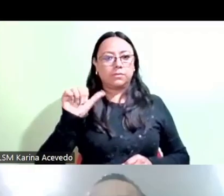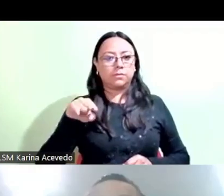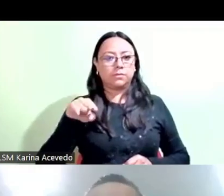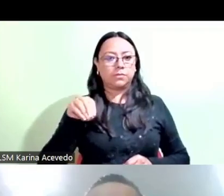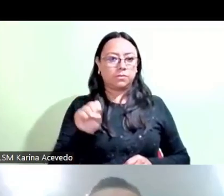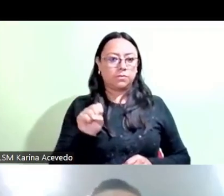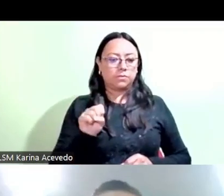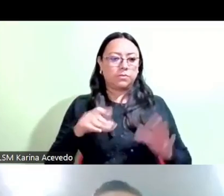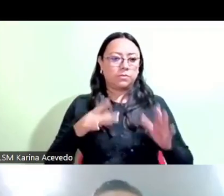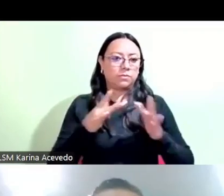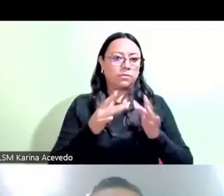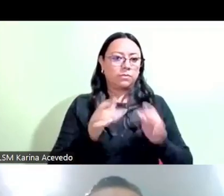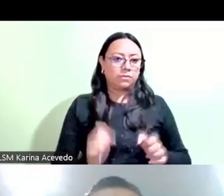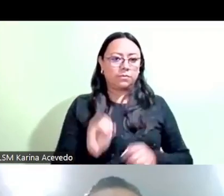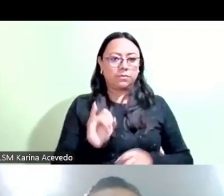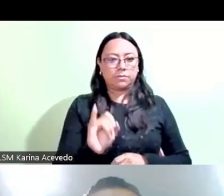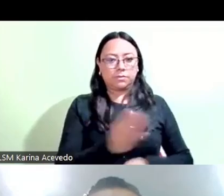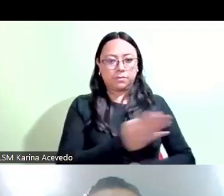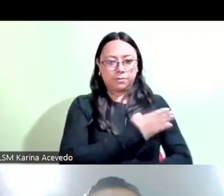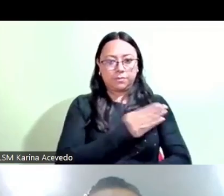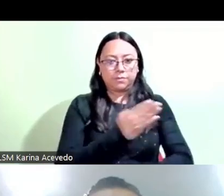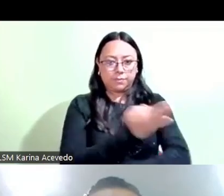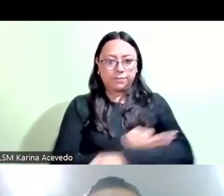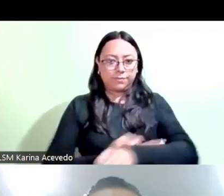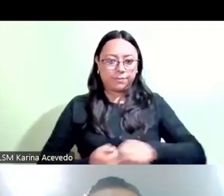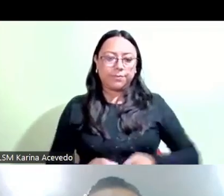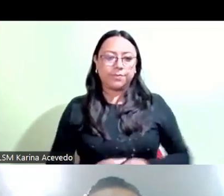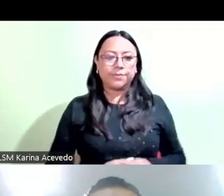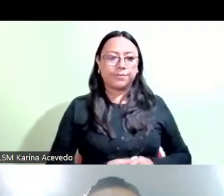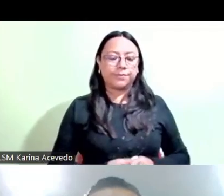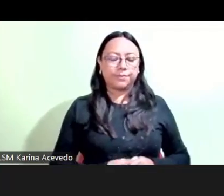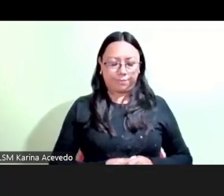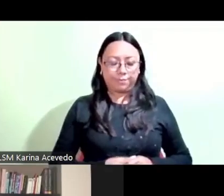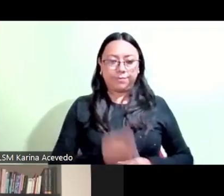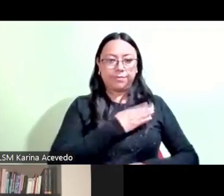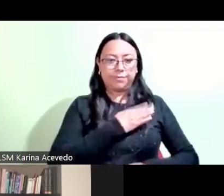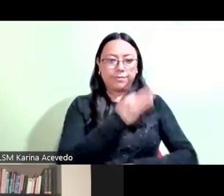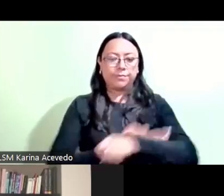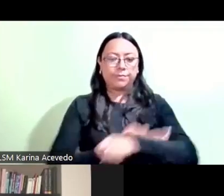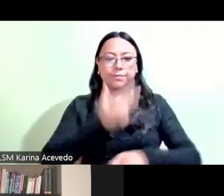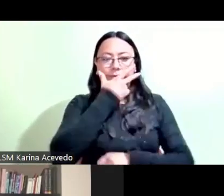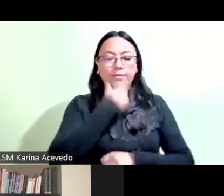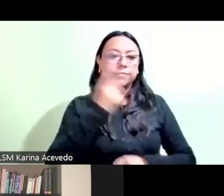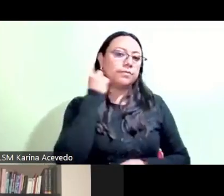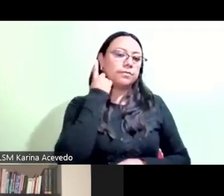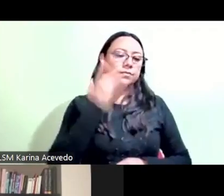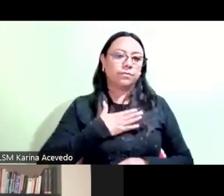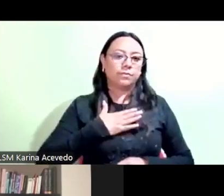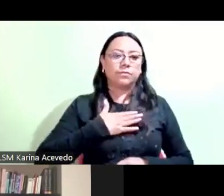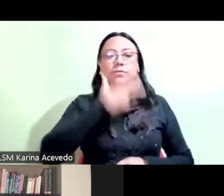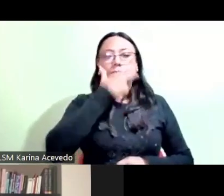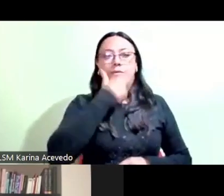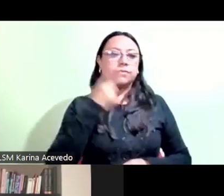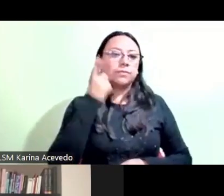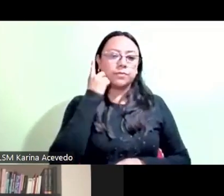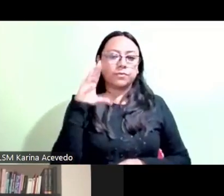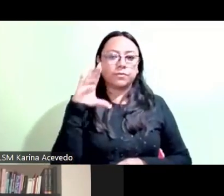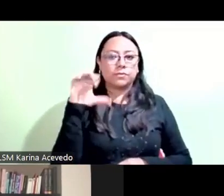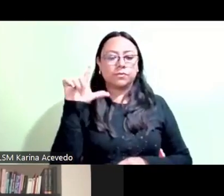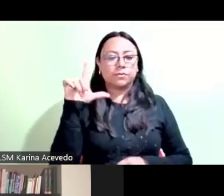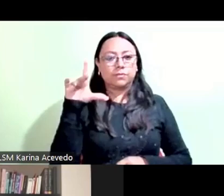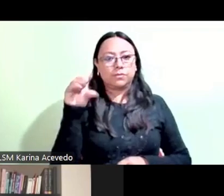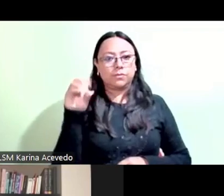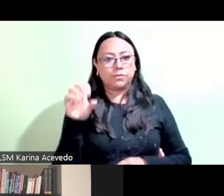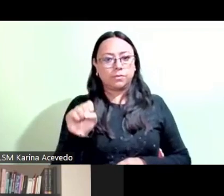Javier Ramos Franco, presente. Buenas tardes. Buena tarde, diputado. Y el de la voz, Carlos Mirón, presente. Diputado